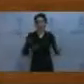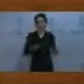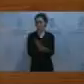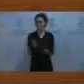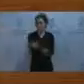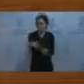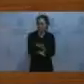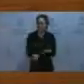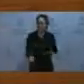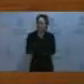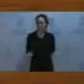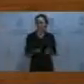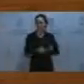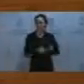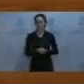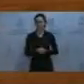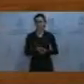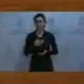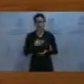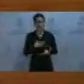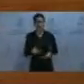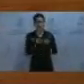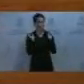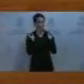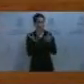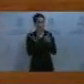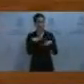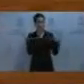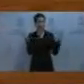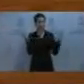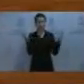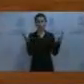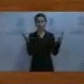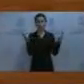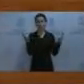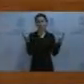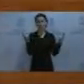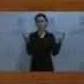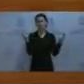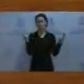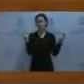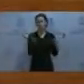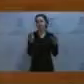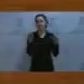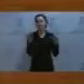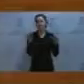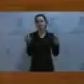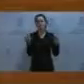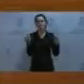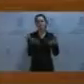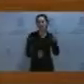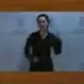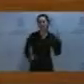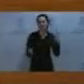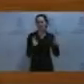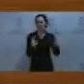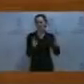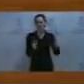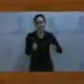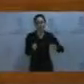consejera. A mí qué más me da que sea pública, medio pensionista o que me da lo mismo.